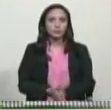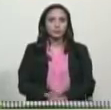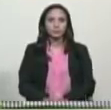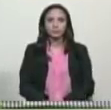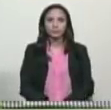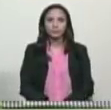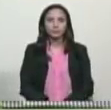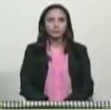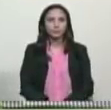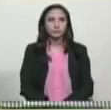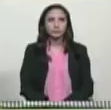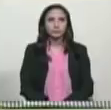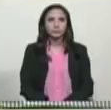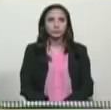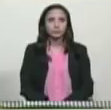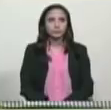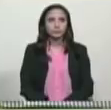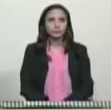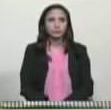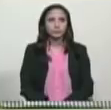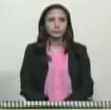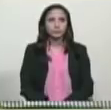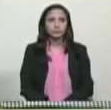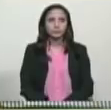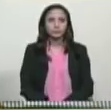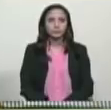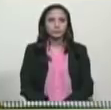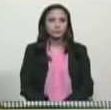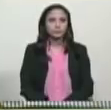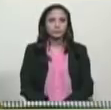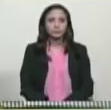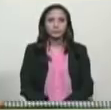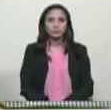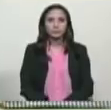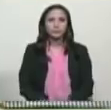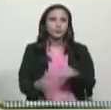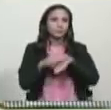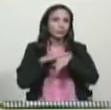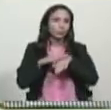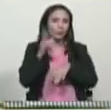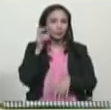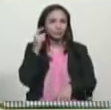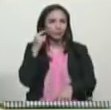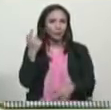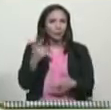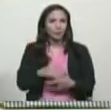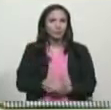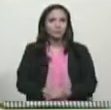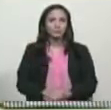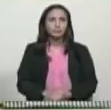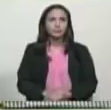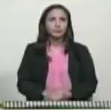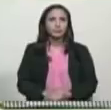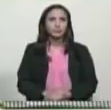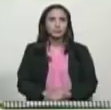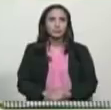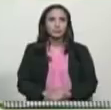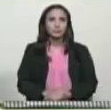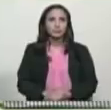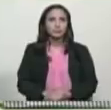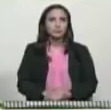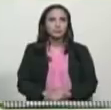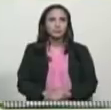que fue una granja que tuvo mucho tiempo paralizada, no solo fue recuperada los 24 galpones que ahí están, sino que también